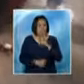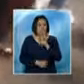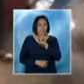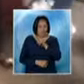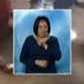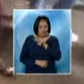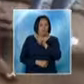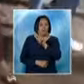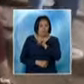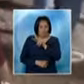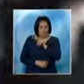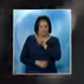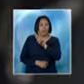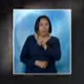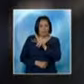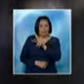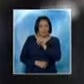Mirándote,